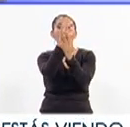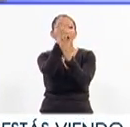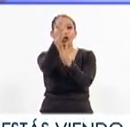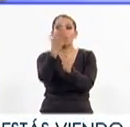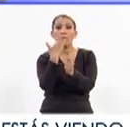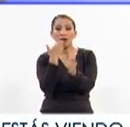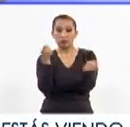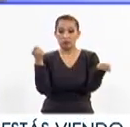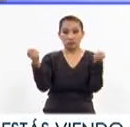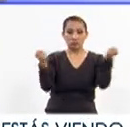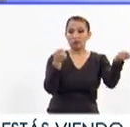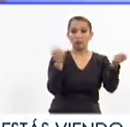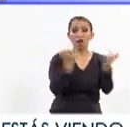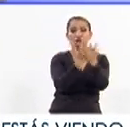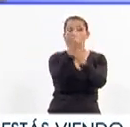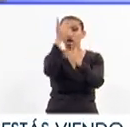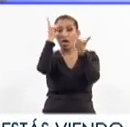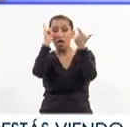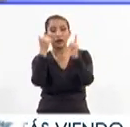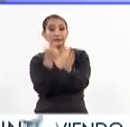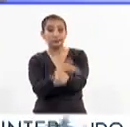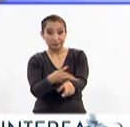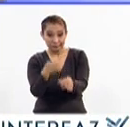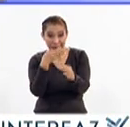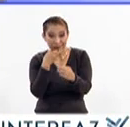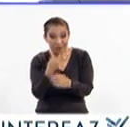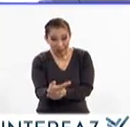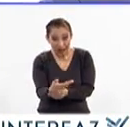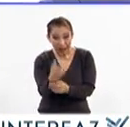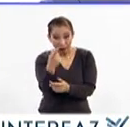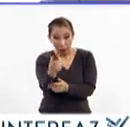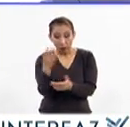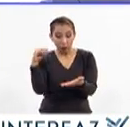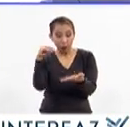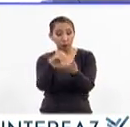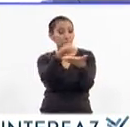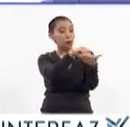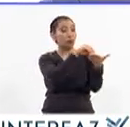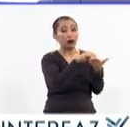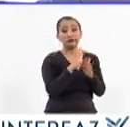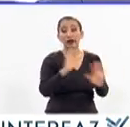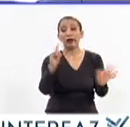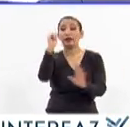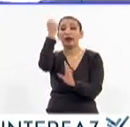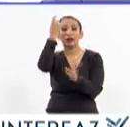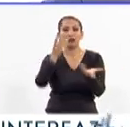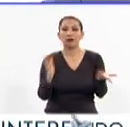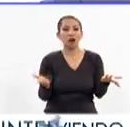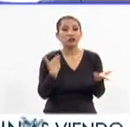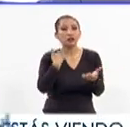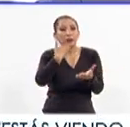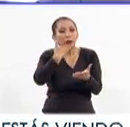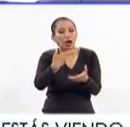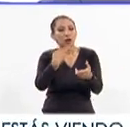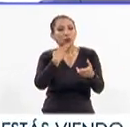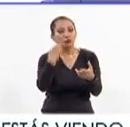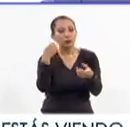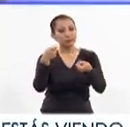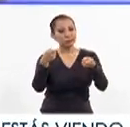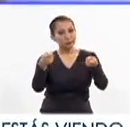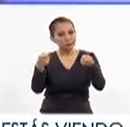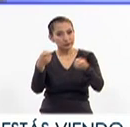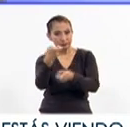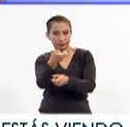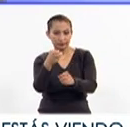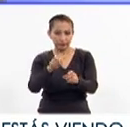no bien manejado, y la solución no sería propiamente estar incorporando nada más la tecnología, sino el buen manejo creo que es